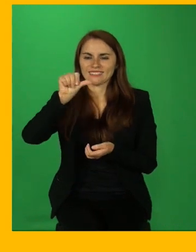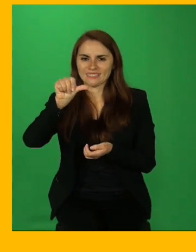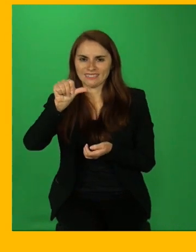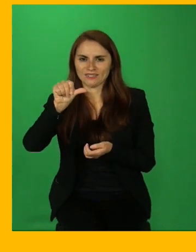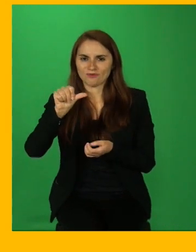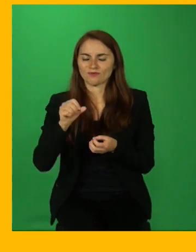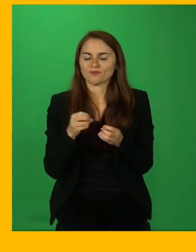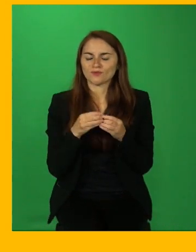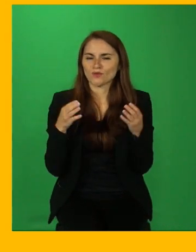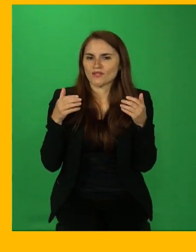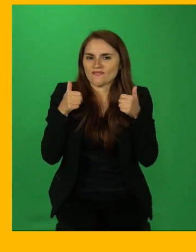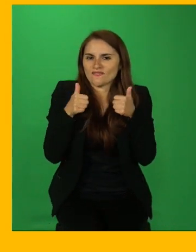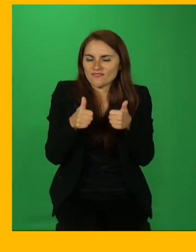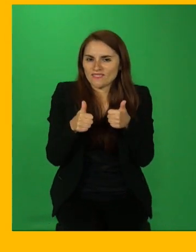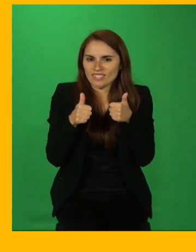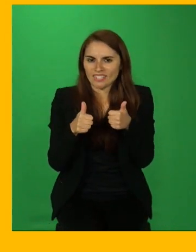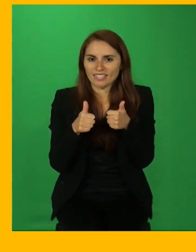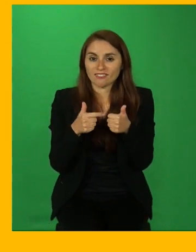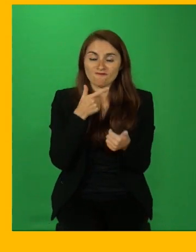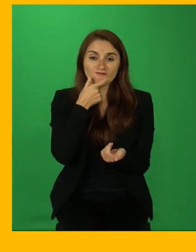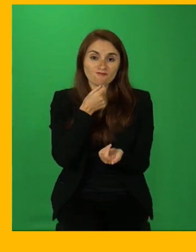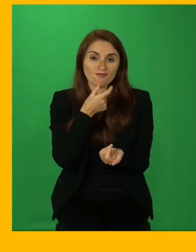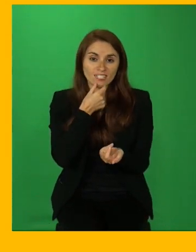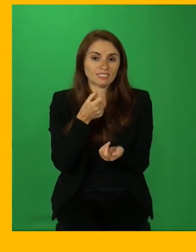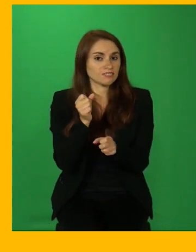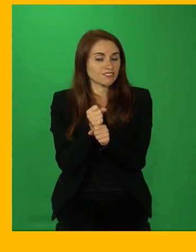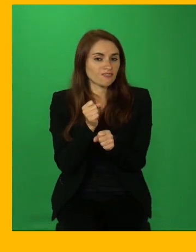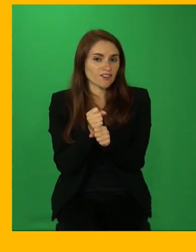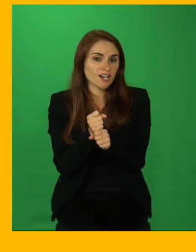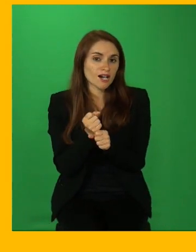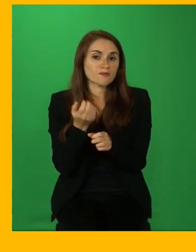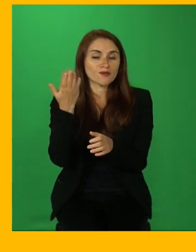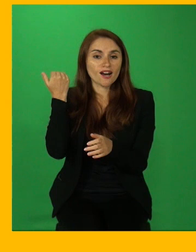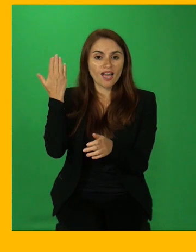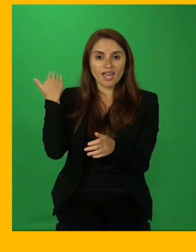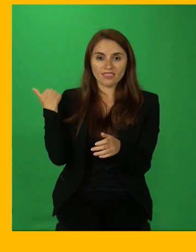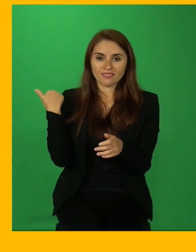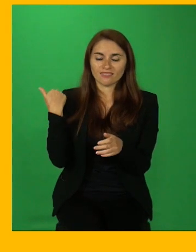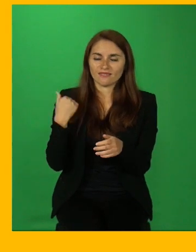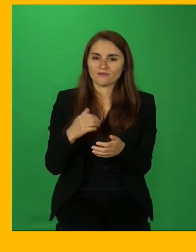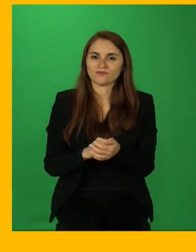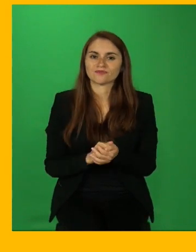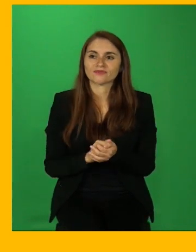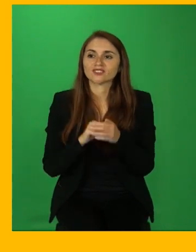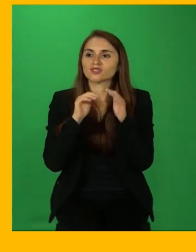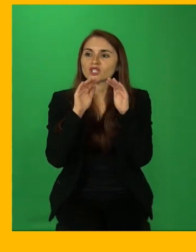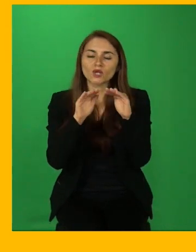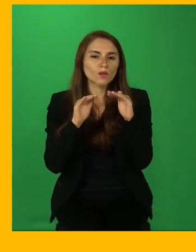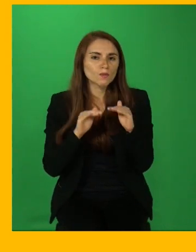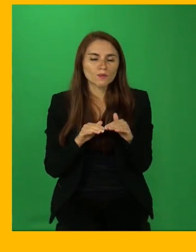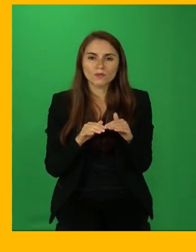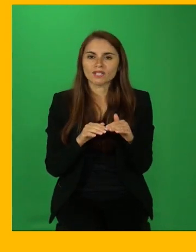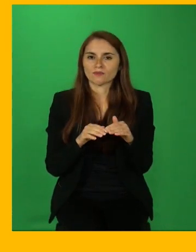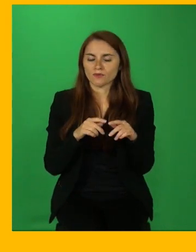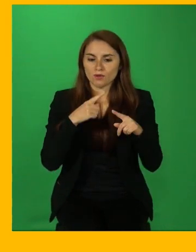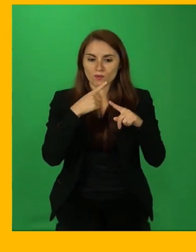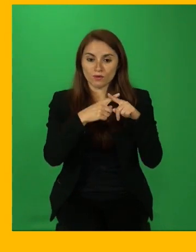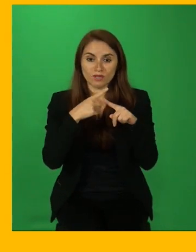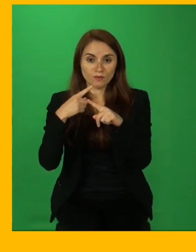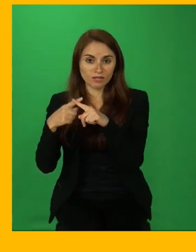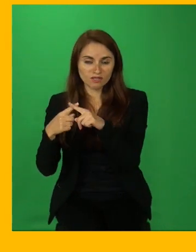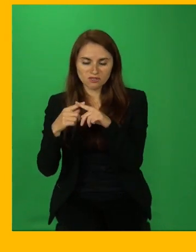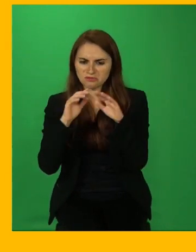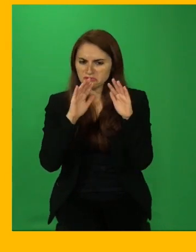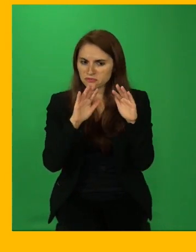te das cuenta que era muy fácil los que estuvimos trabajando en las clases anteriores el mismo procedimiento que haces con la multiplicación